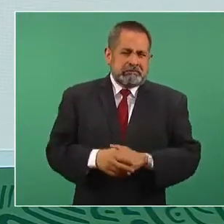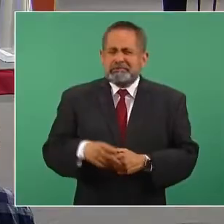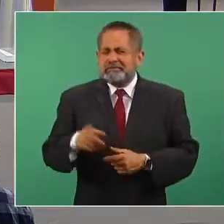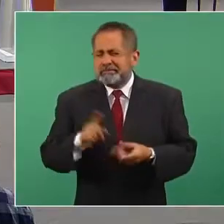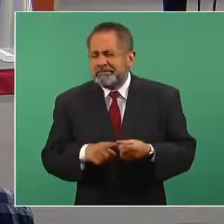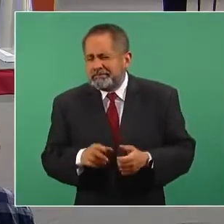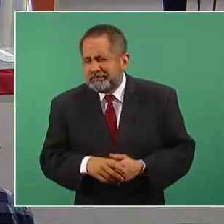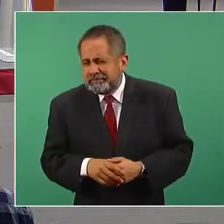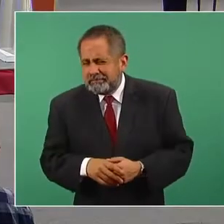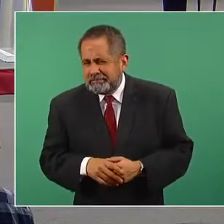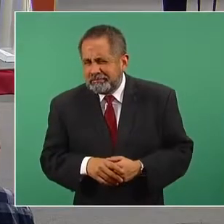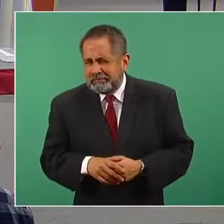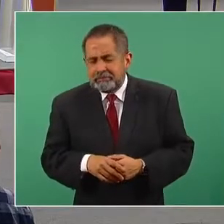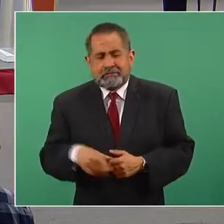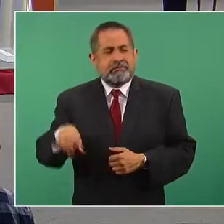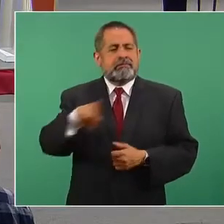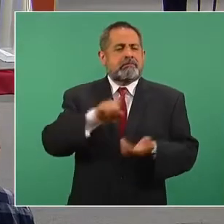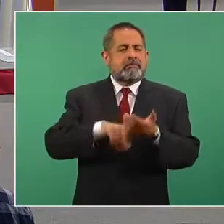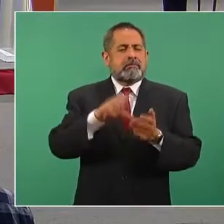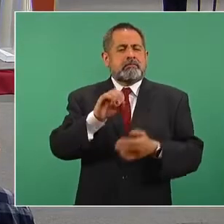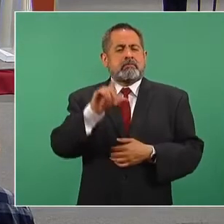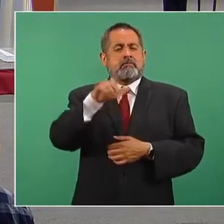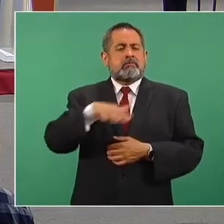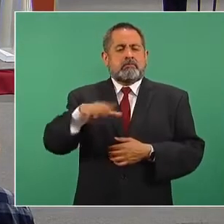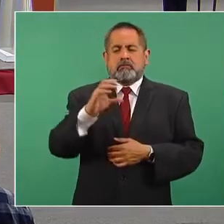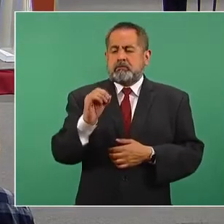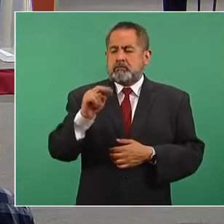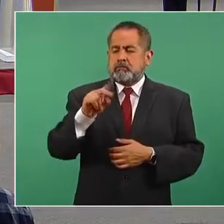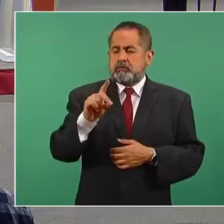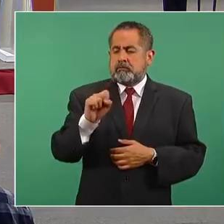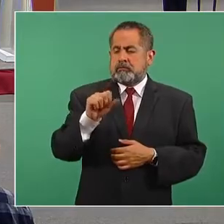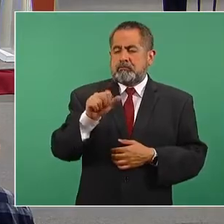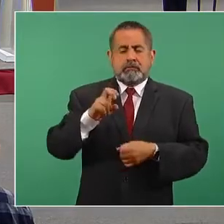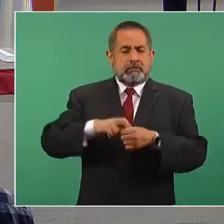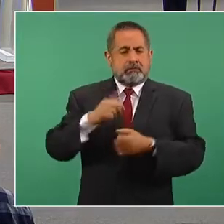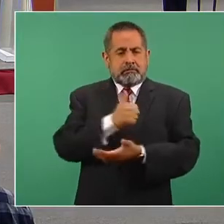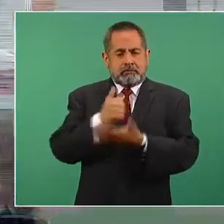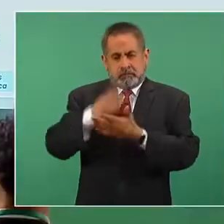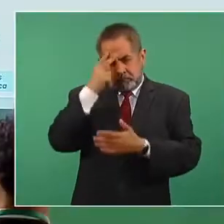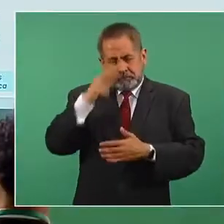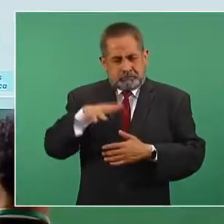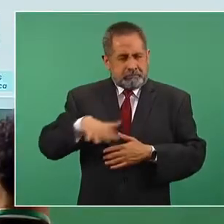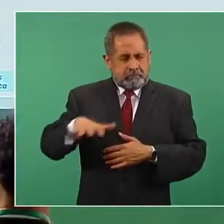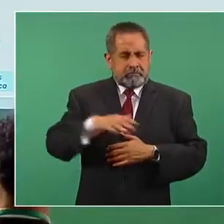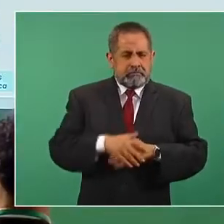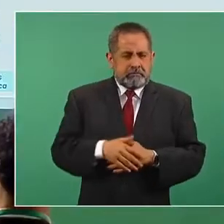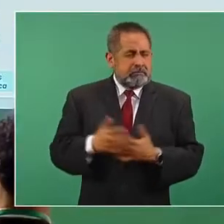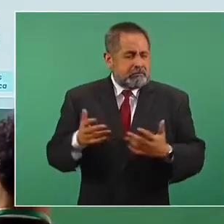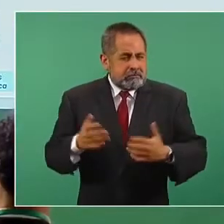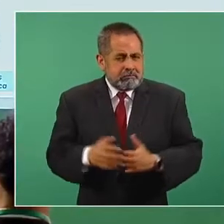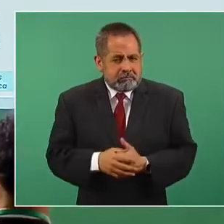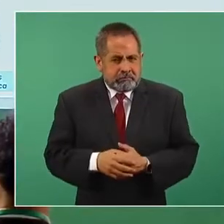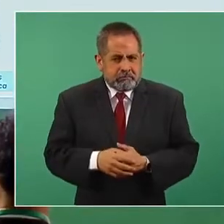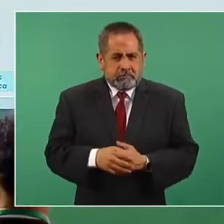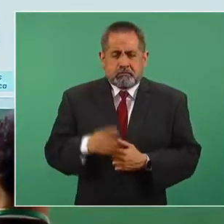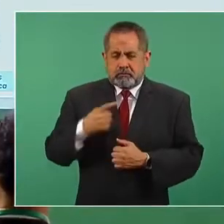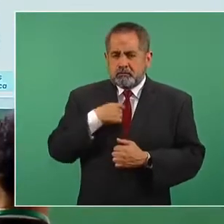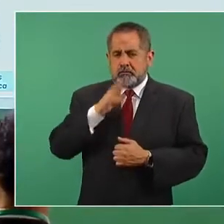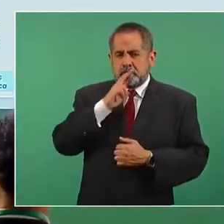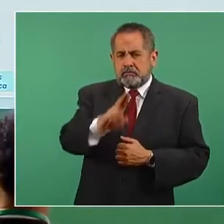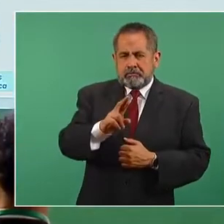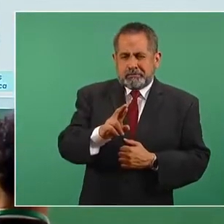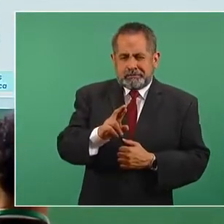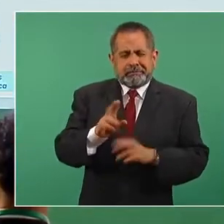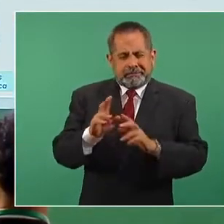¿dónde? La Condesa. Pues sí, te contesto y todo, y que él informe, pero a mí lo que